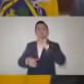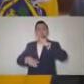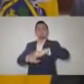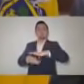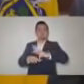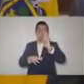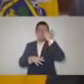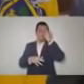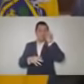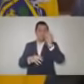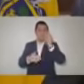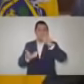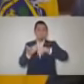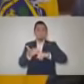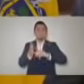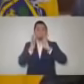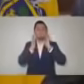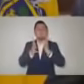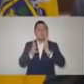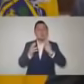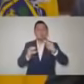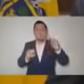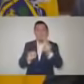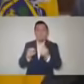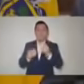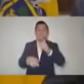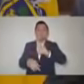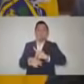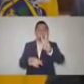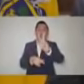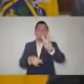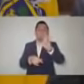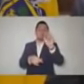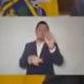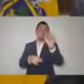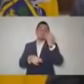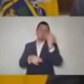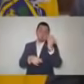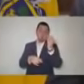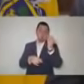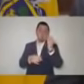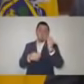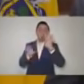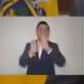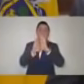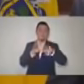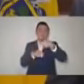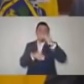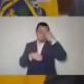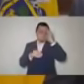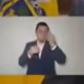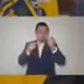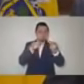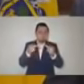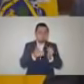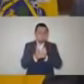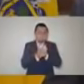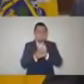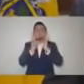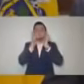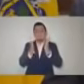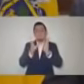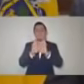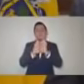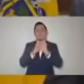de los últimos días estaríamos aplicando los de inmediato a partir del viernes 30 de octubre en resumen la decisión